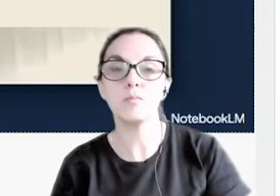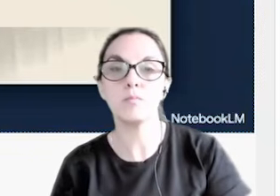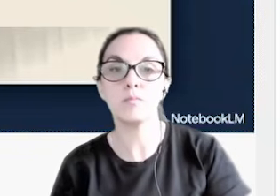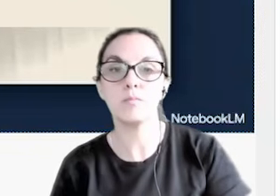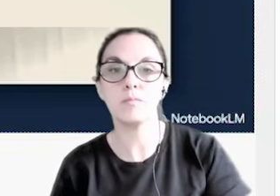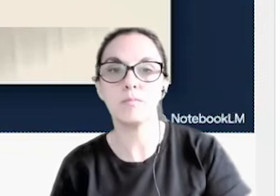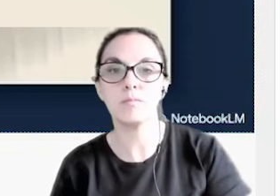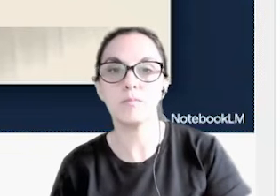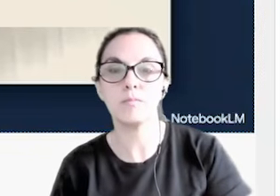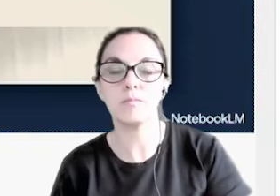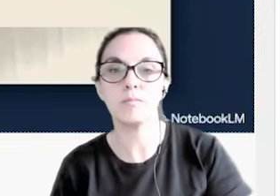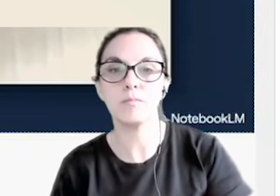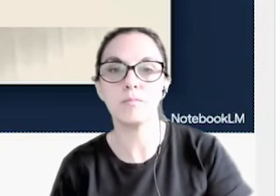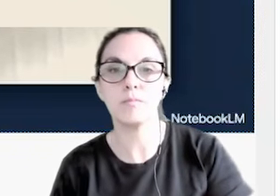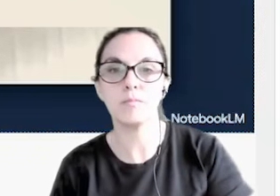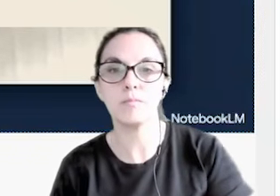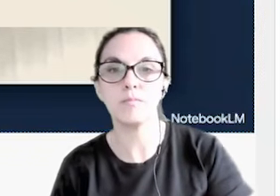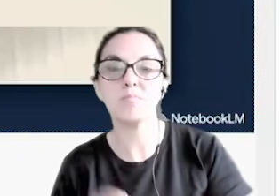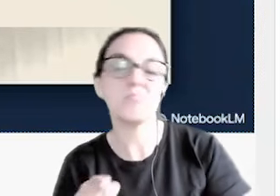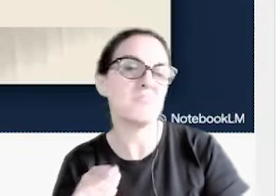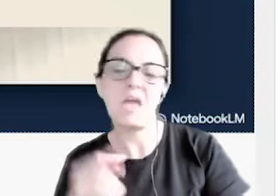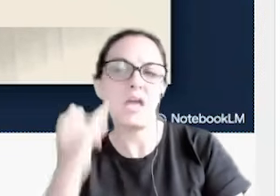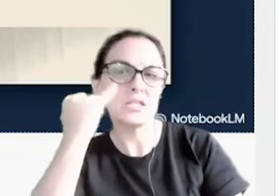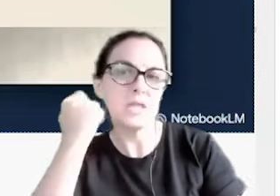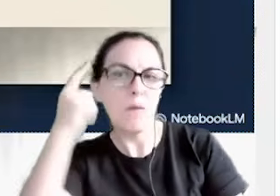la acción judicial.